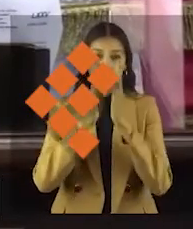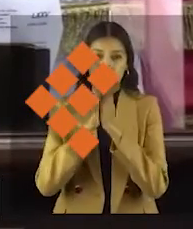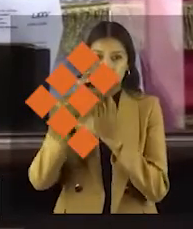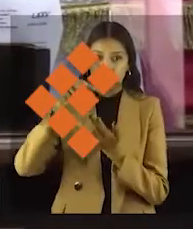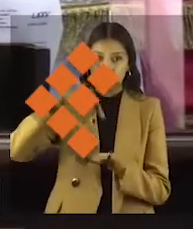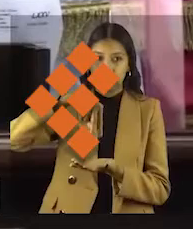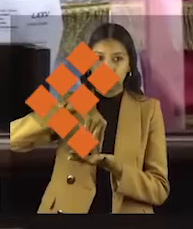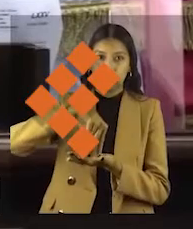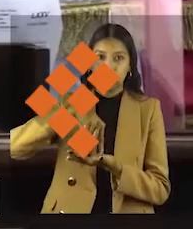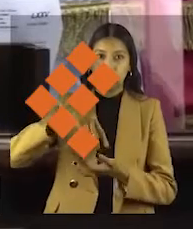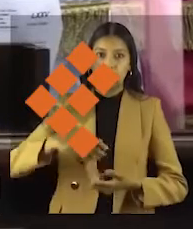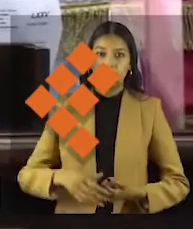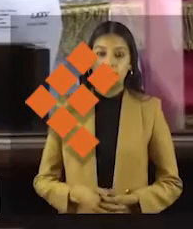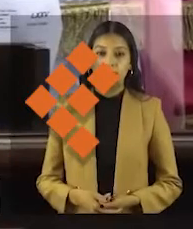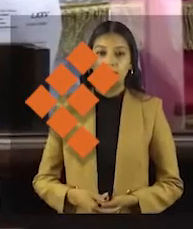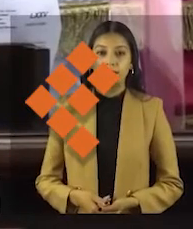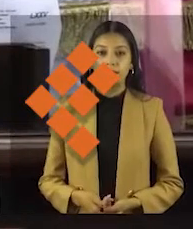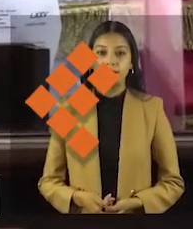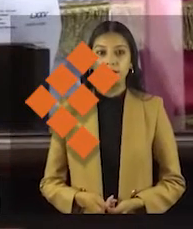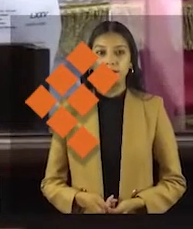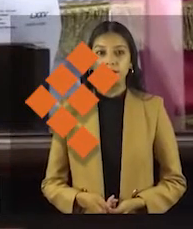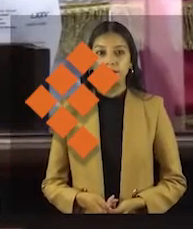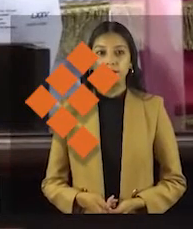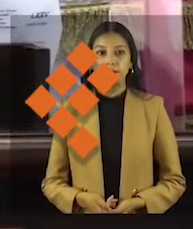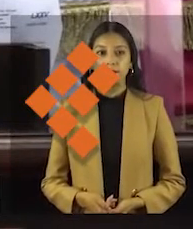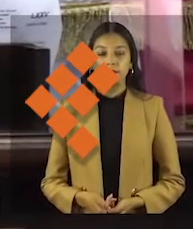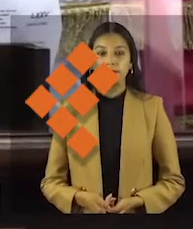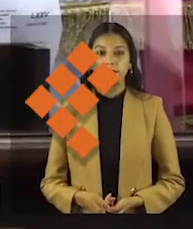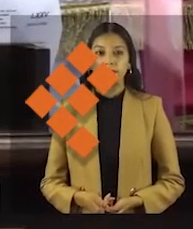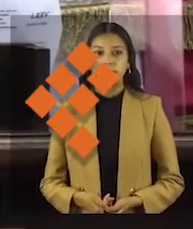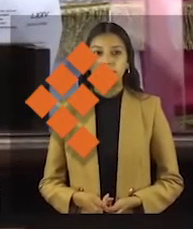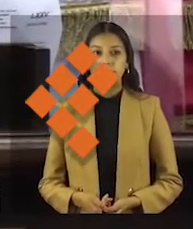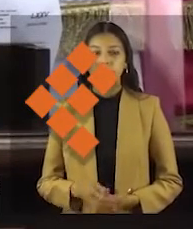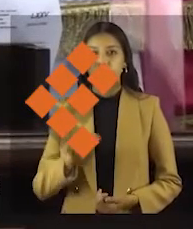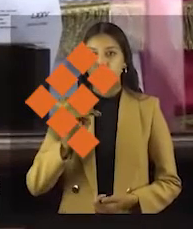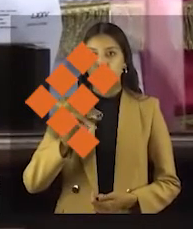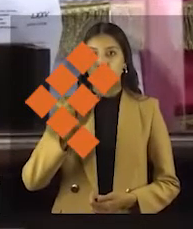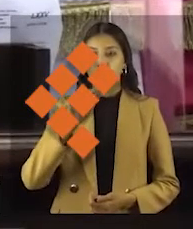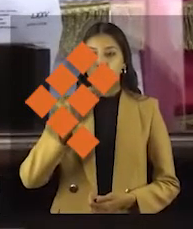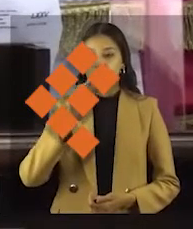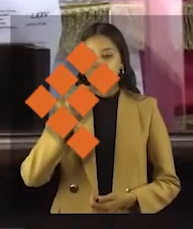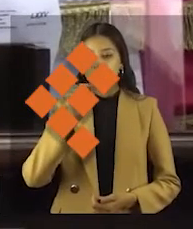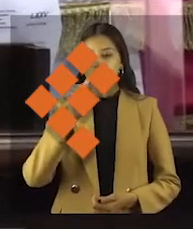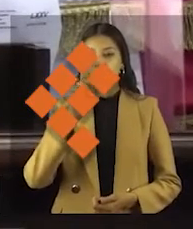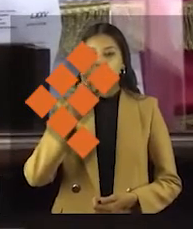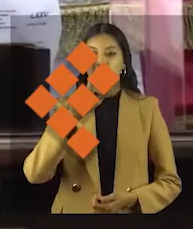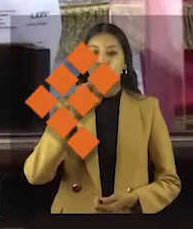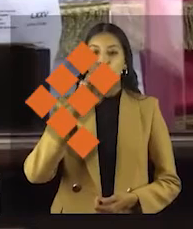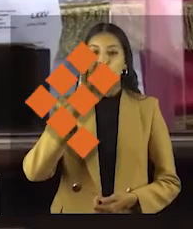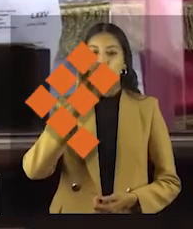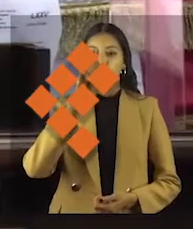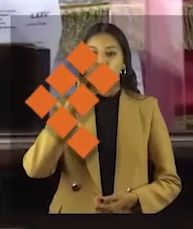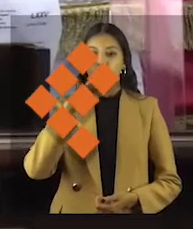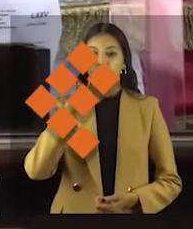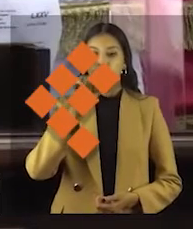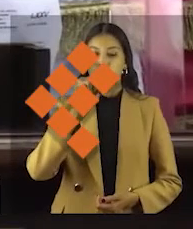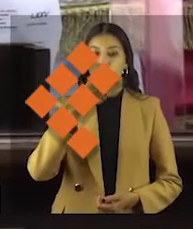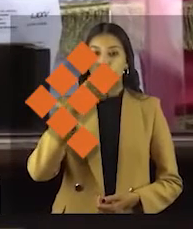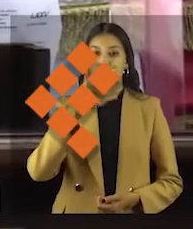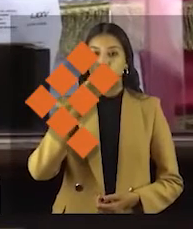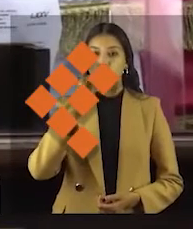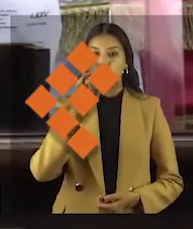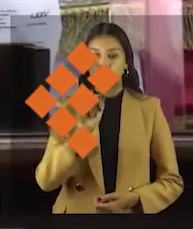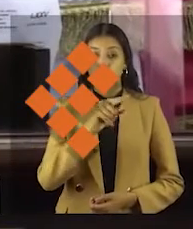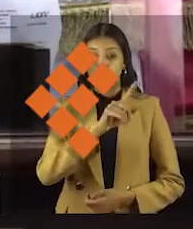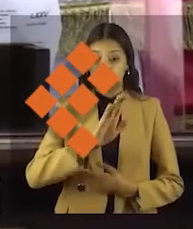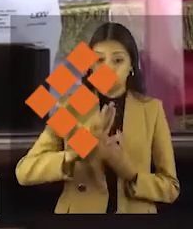de confianza, trabajadores de base y sindicalizados. Ciudadana María del Rocío Pineda Gochi. Protesta usted